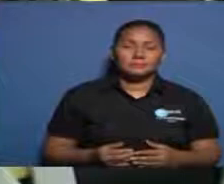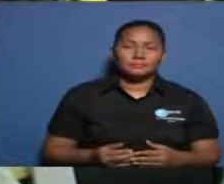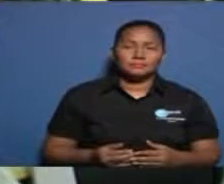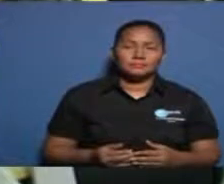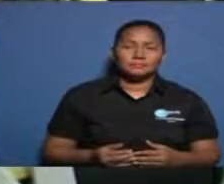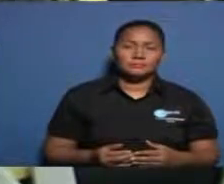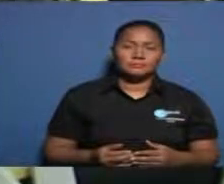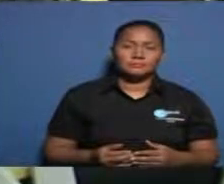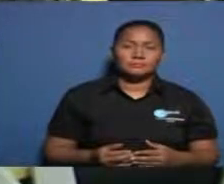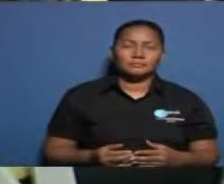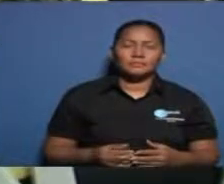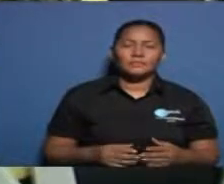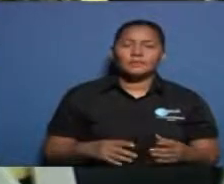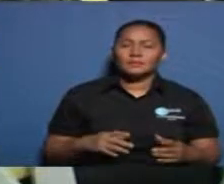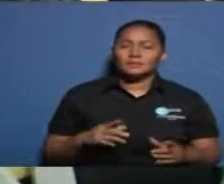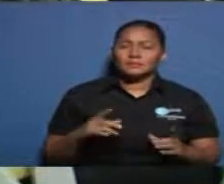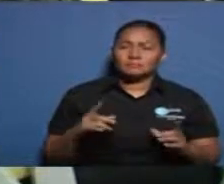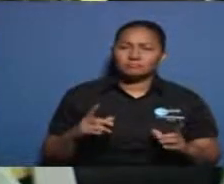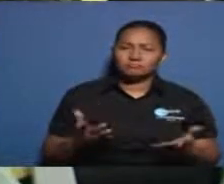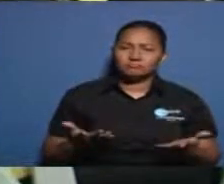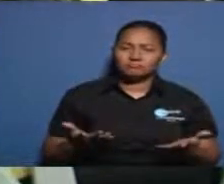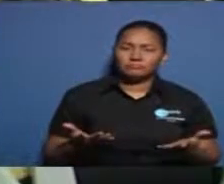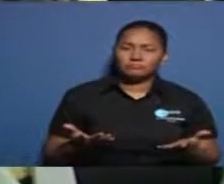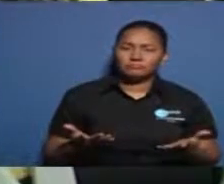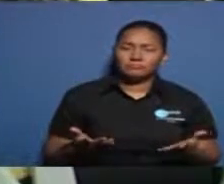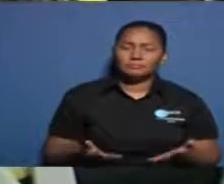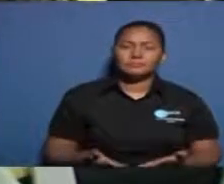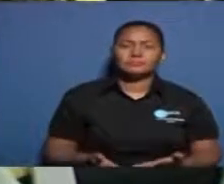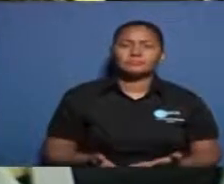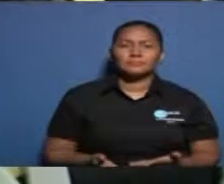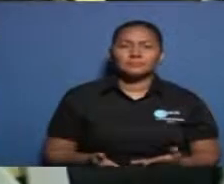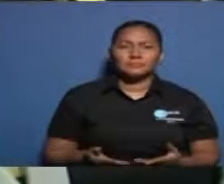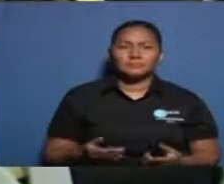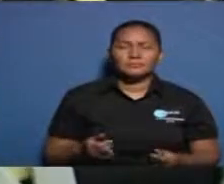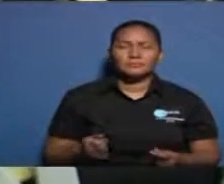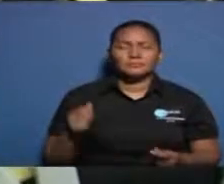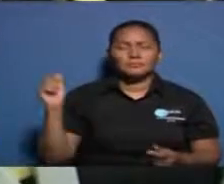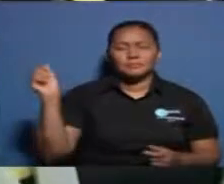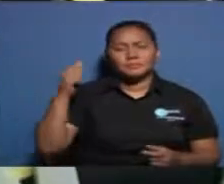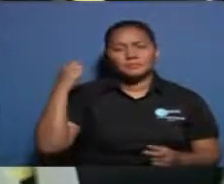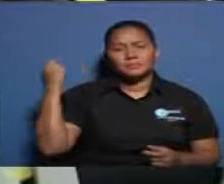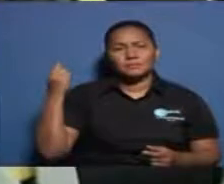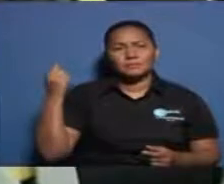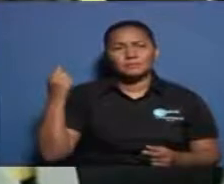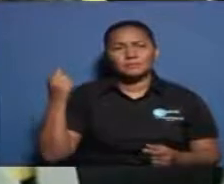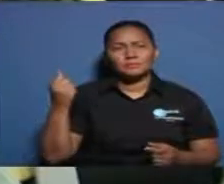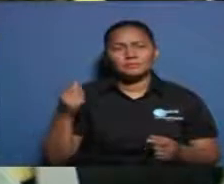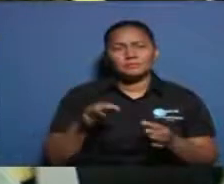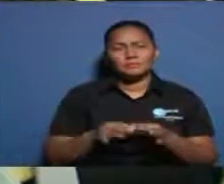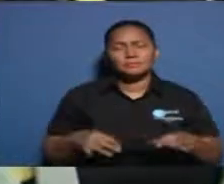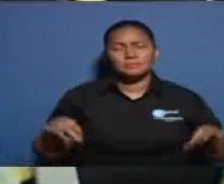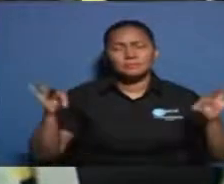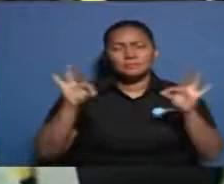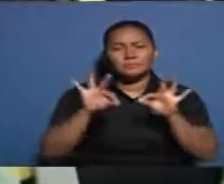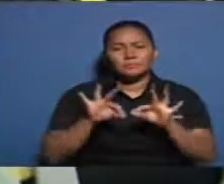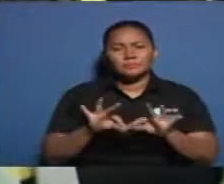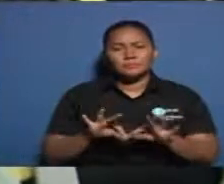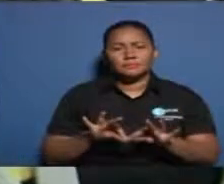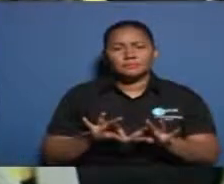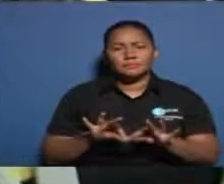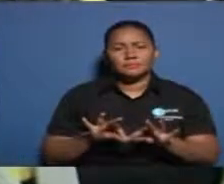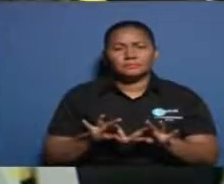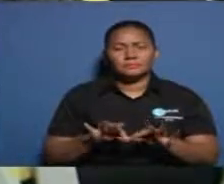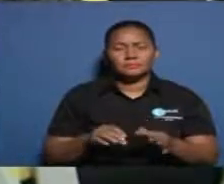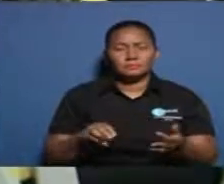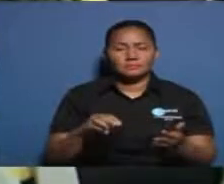hemos conquistado metas importantísimas y yo quisiera resaltar aquí algunos elementos por ejemplo en materia